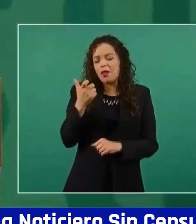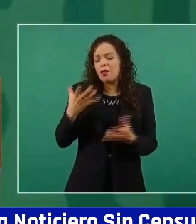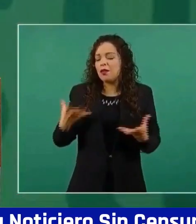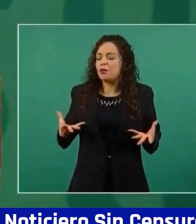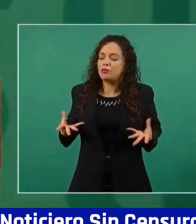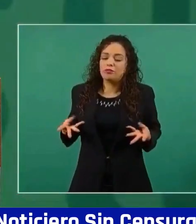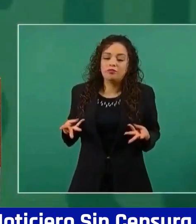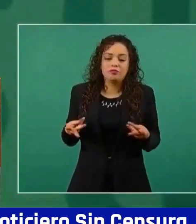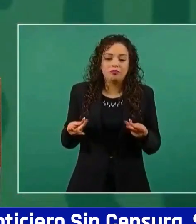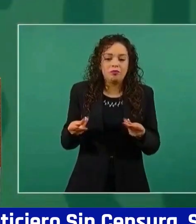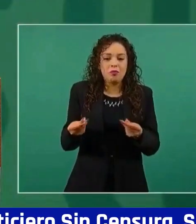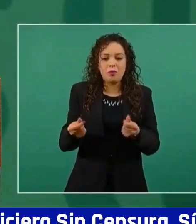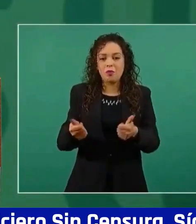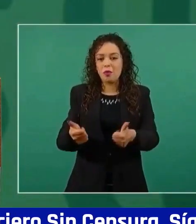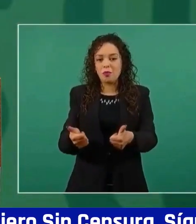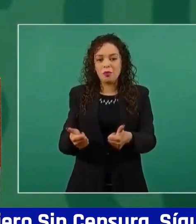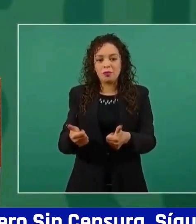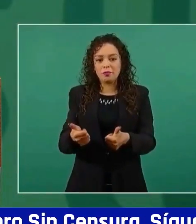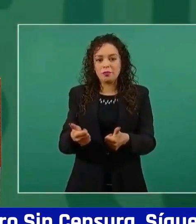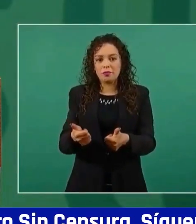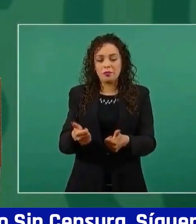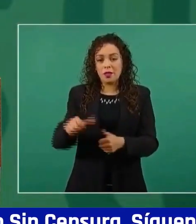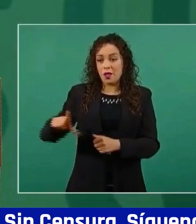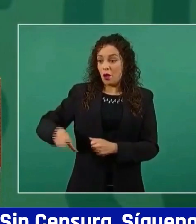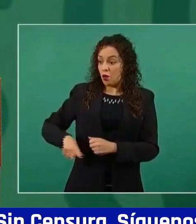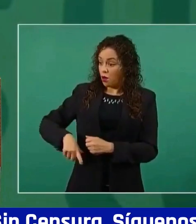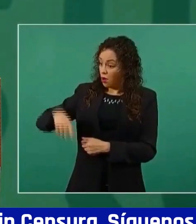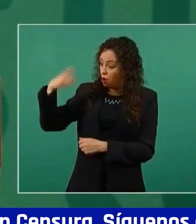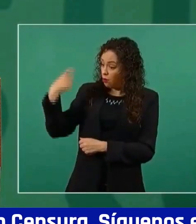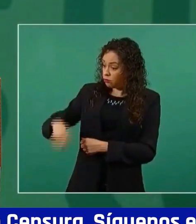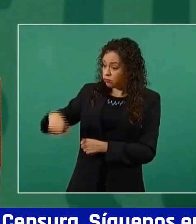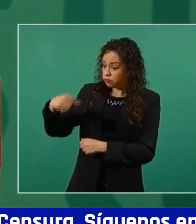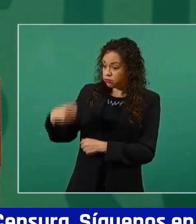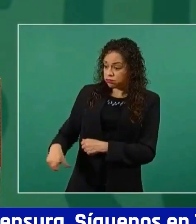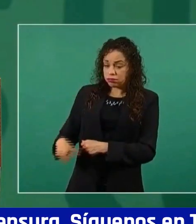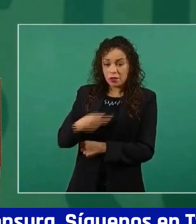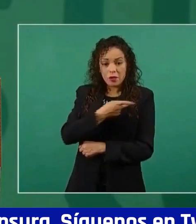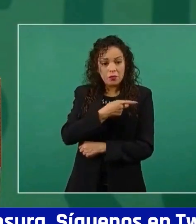un gobierno rico con pueblo pobre.